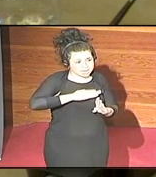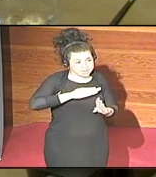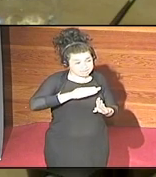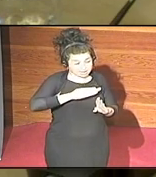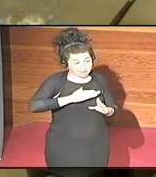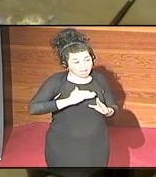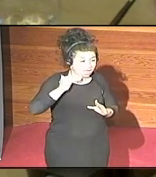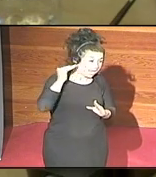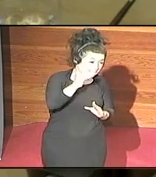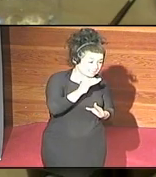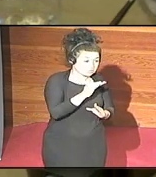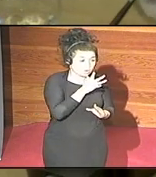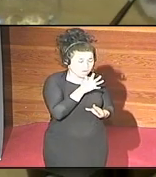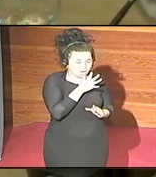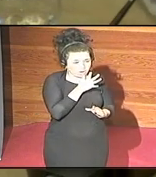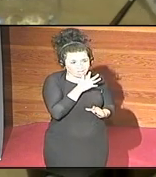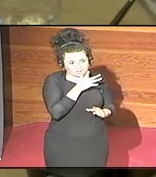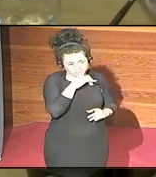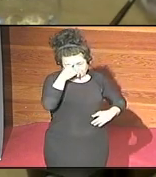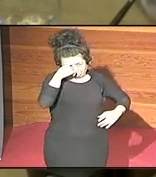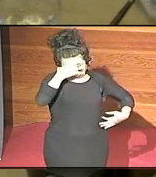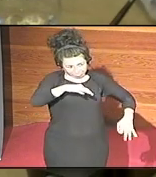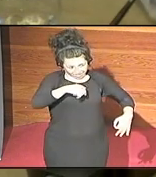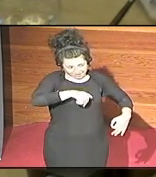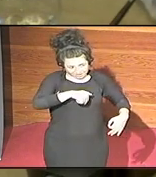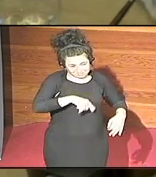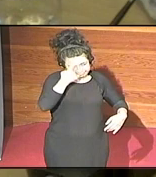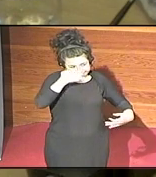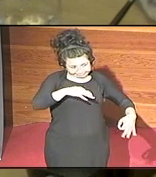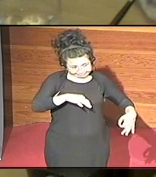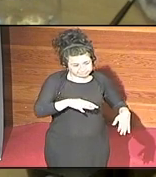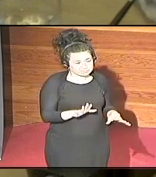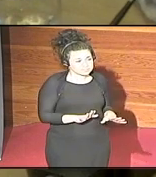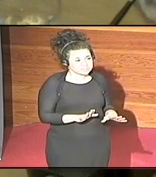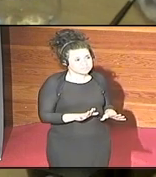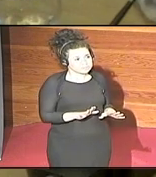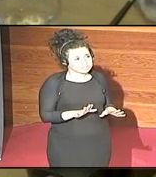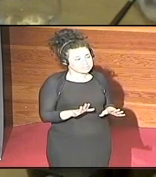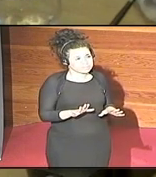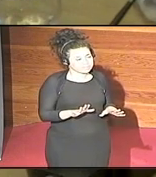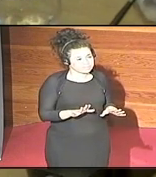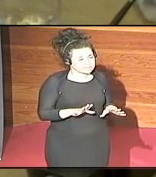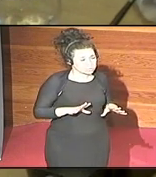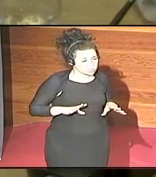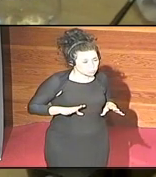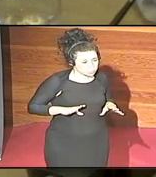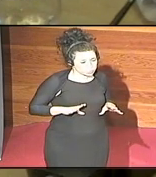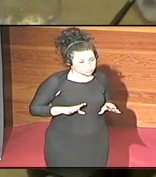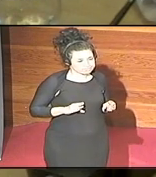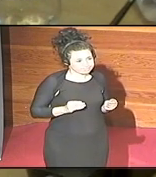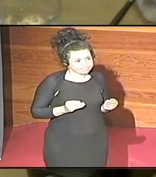hacemos, no somos conscientes de ello. Y la utilización